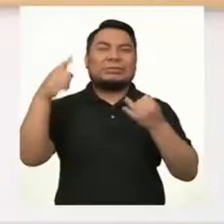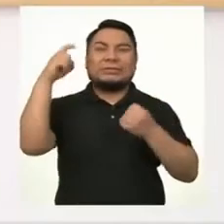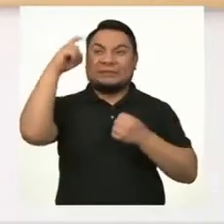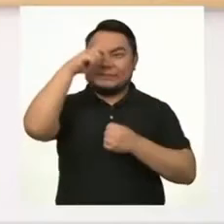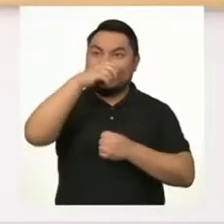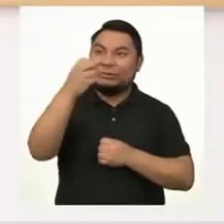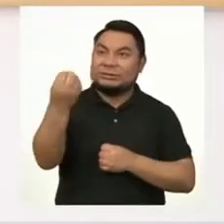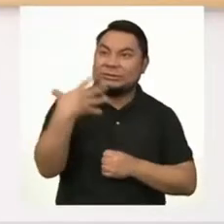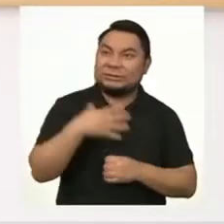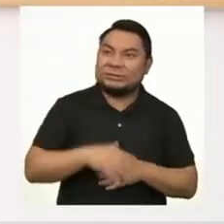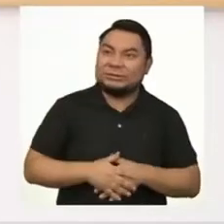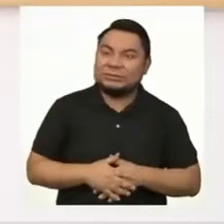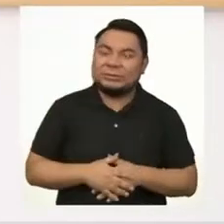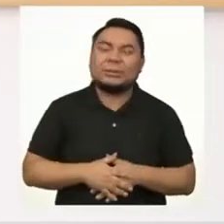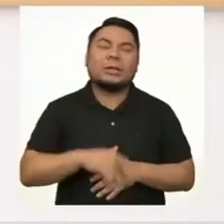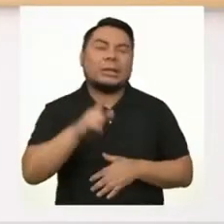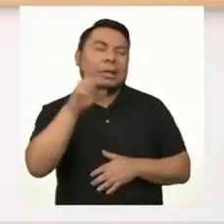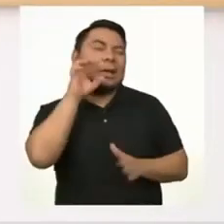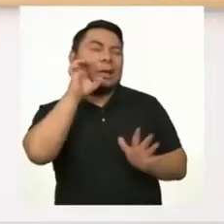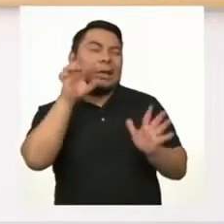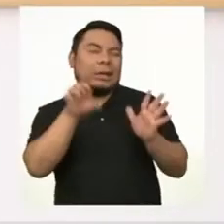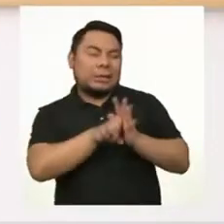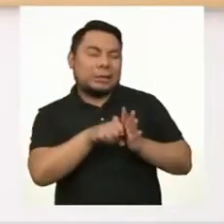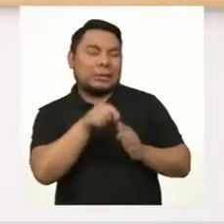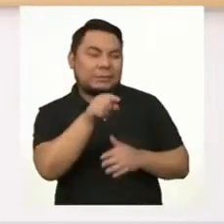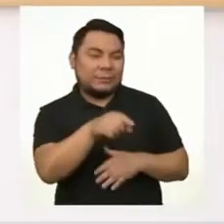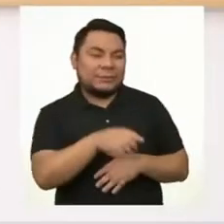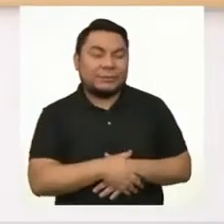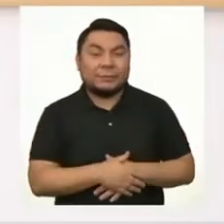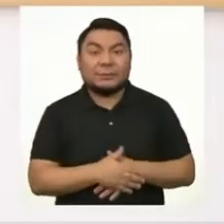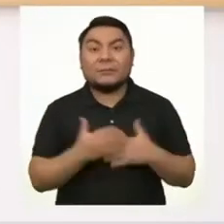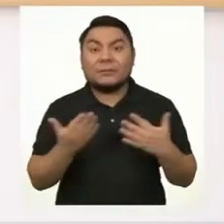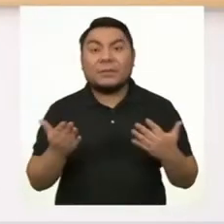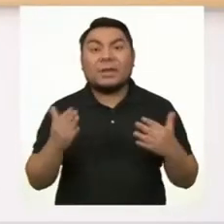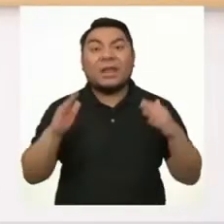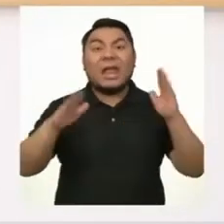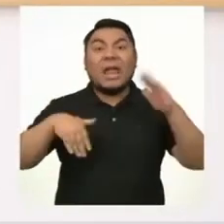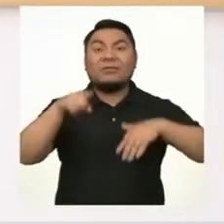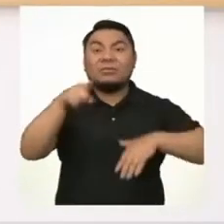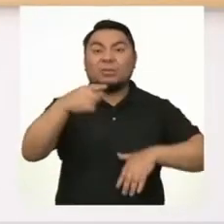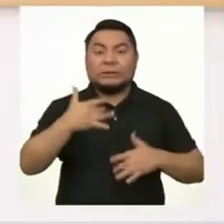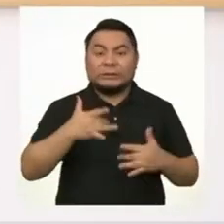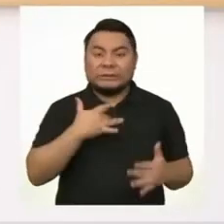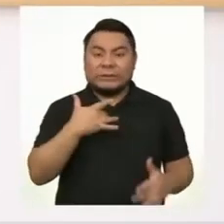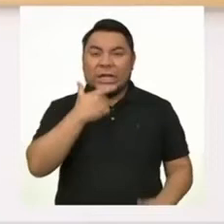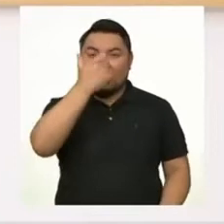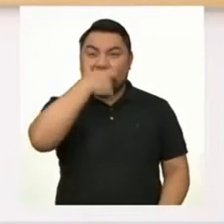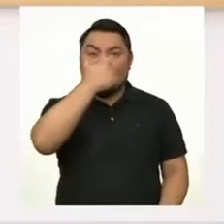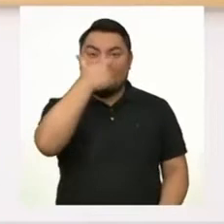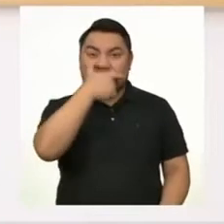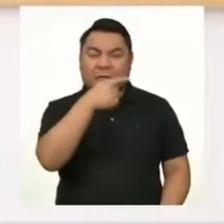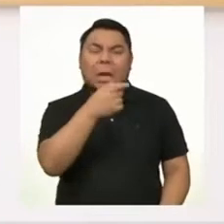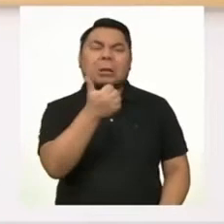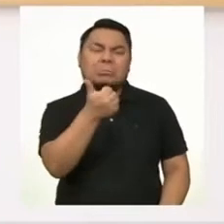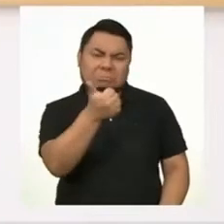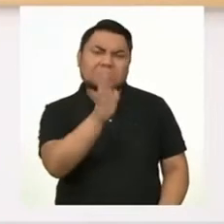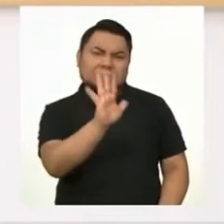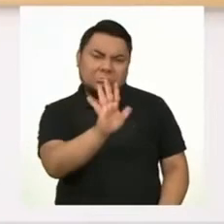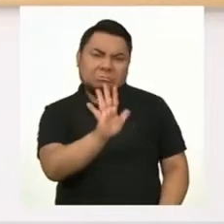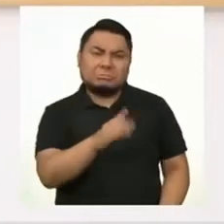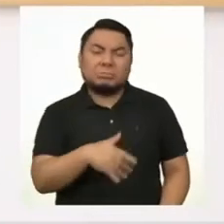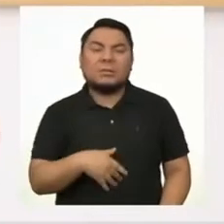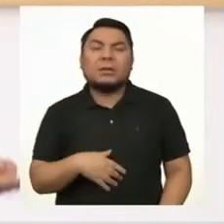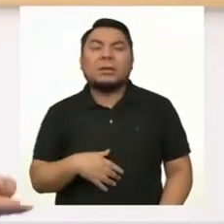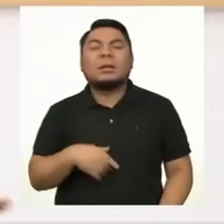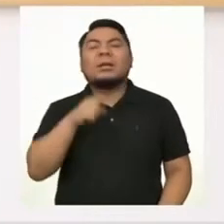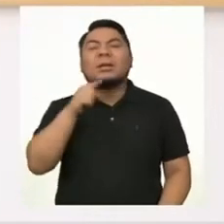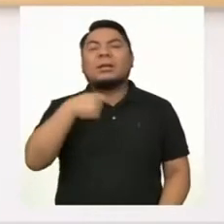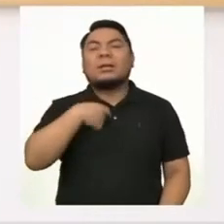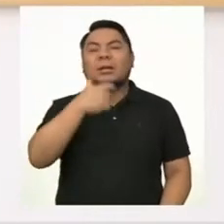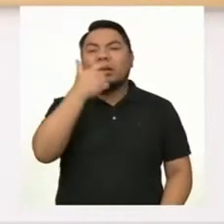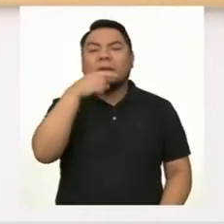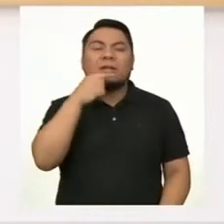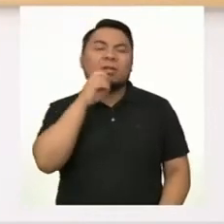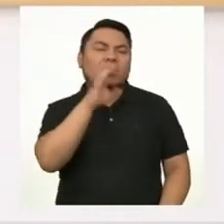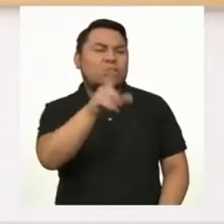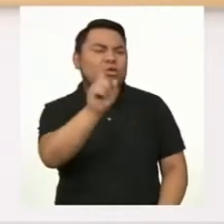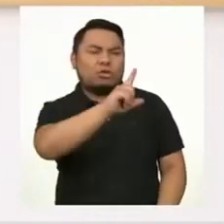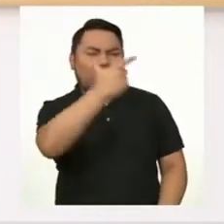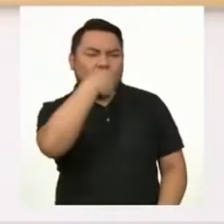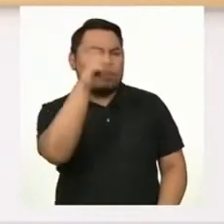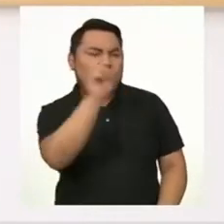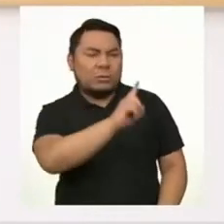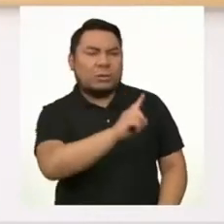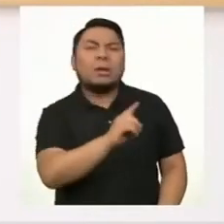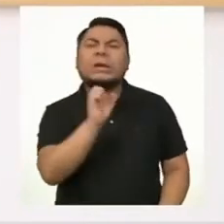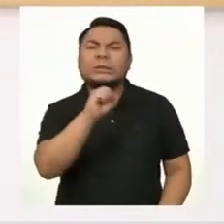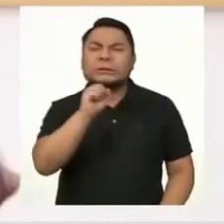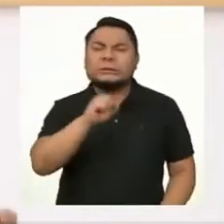profesora. Te doy un ejemplo. A veces queremos llorar y está bien eso. Ahí no debemos decir, no, no llores. Al contrario,